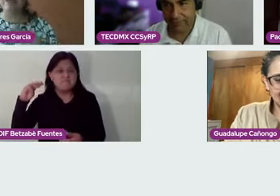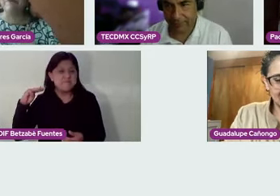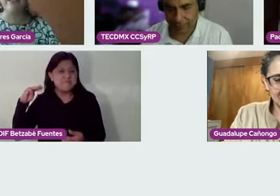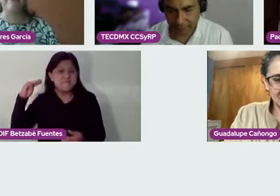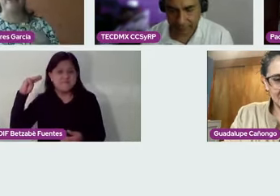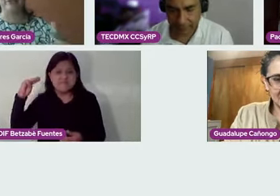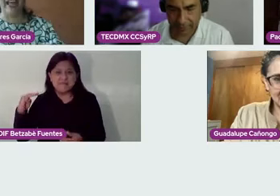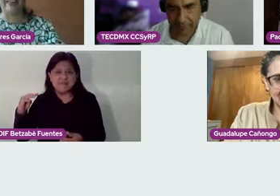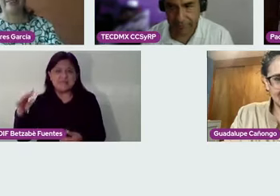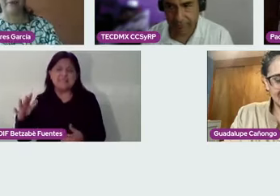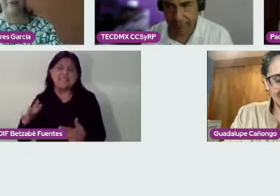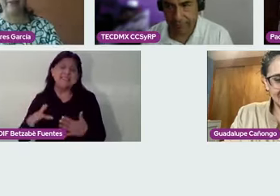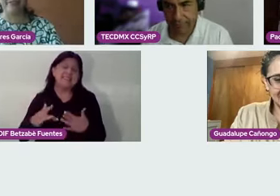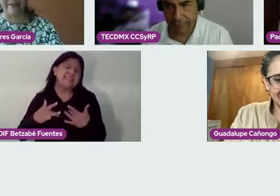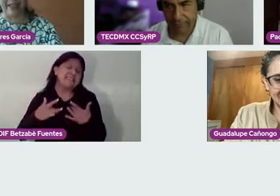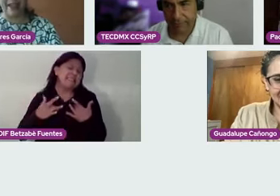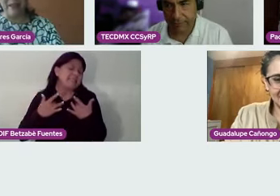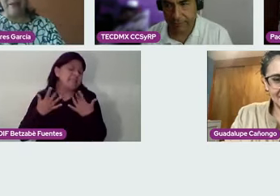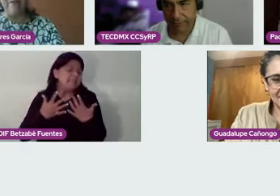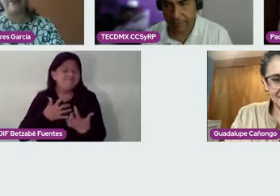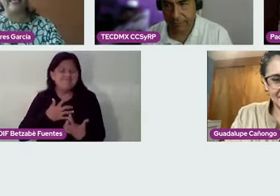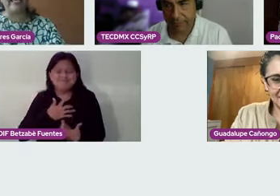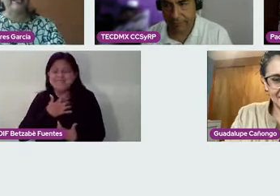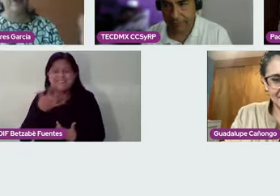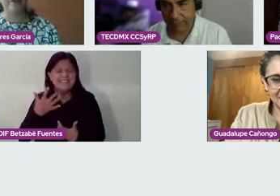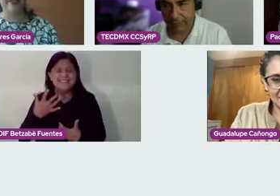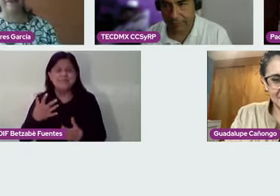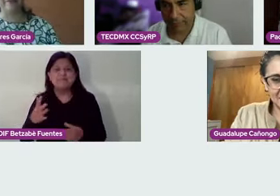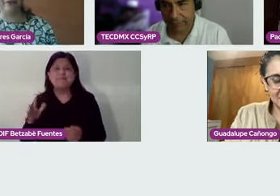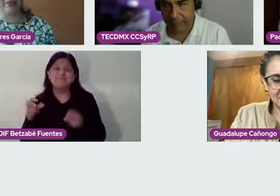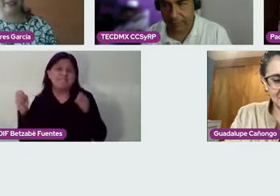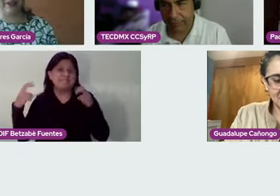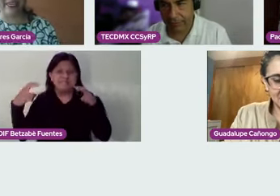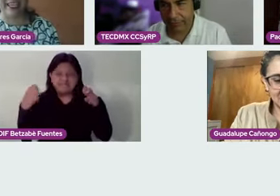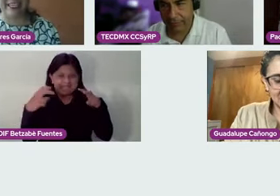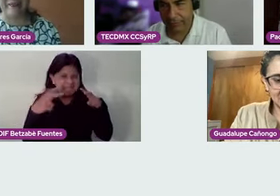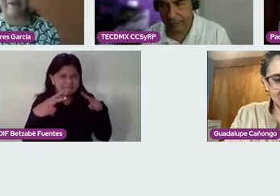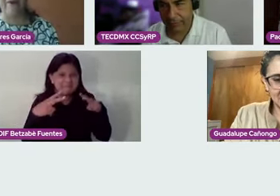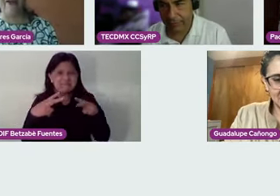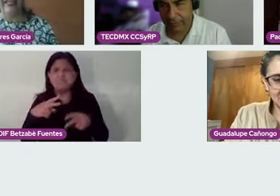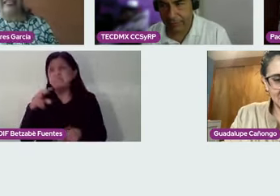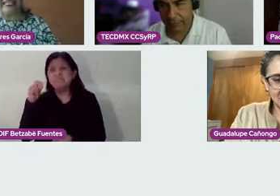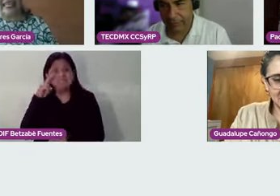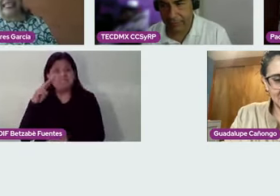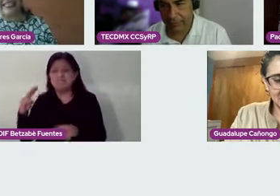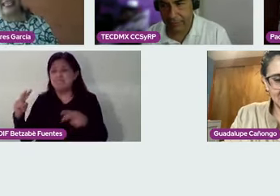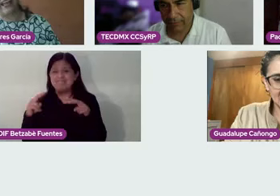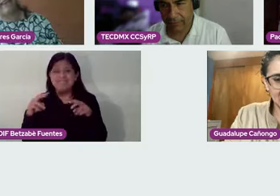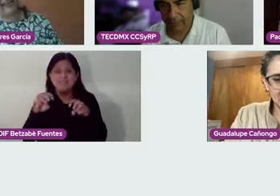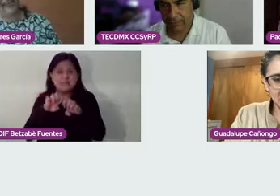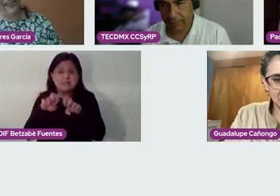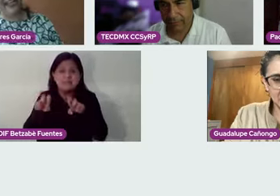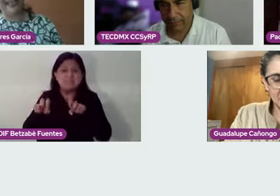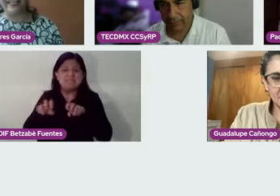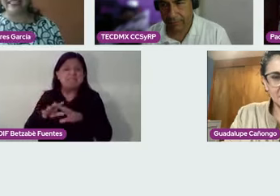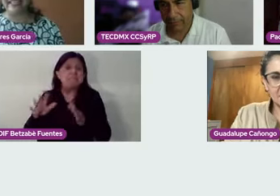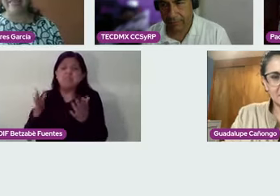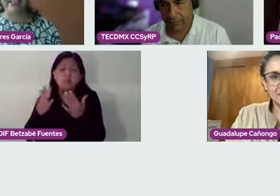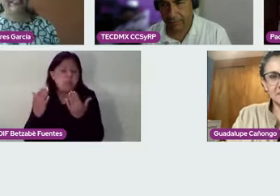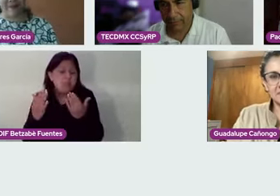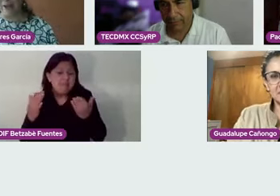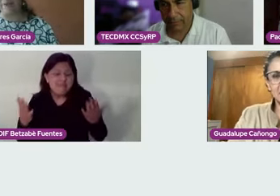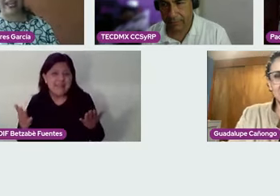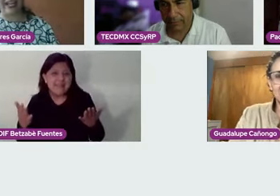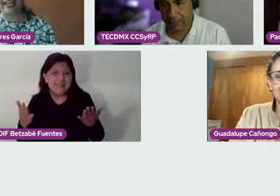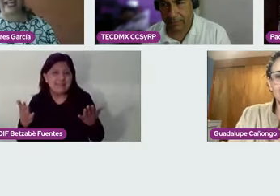es que estamos muy emocionados de volvernos a ver porque no nos habíamos visto aquí el equipo de charlas de café en este